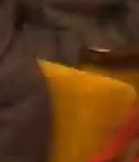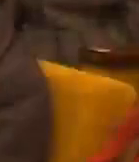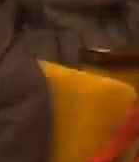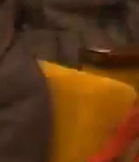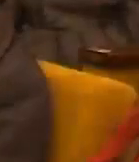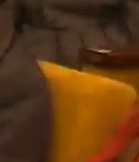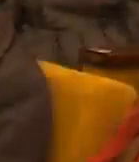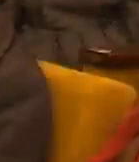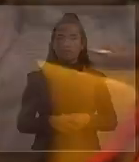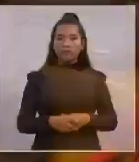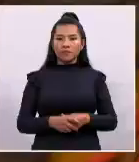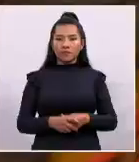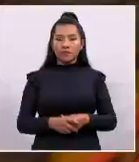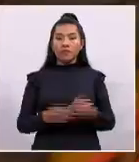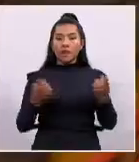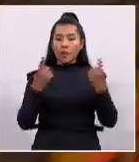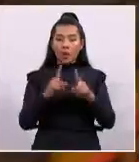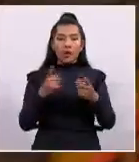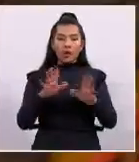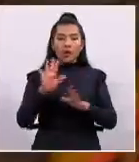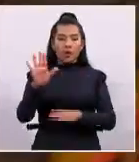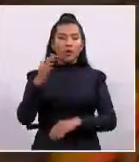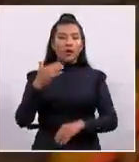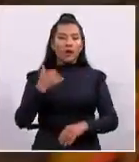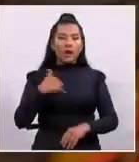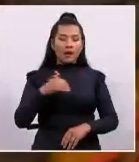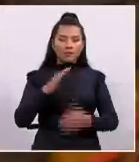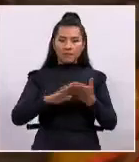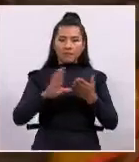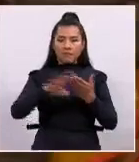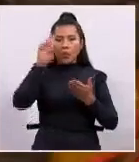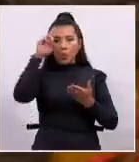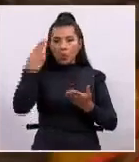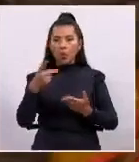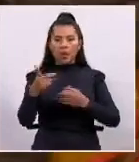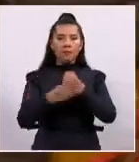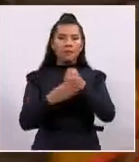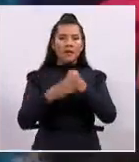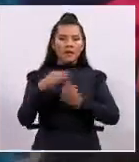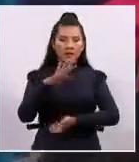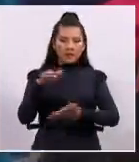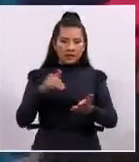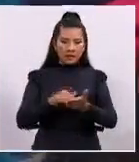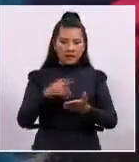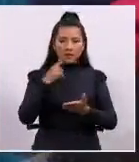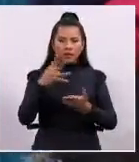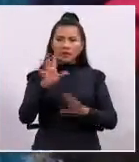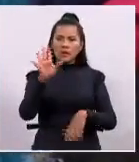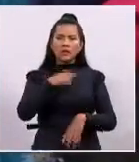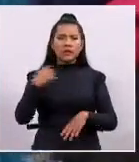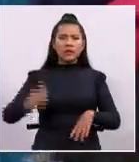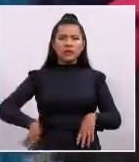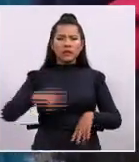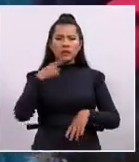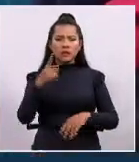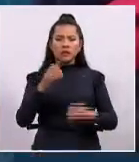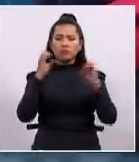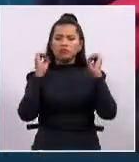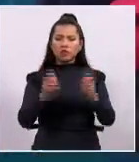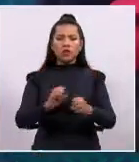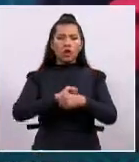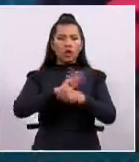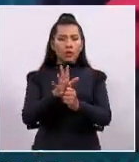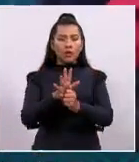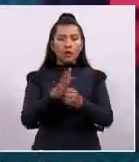En su intervención, el presidente del Banco Central de Uruguay puso a consideración que las políticas de China de cero COVID ha generado la